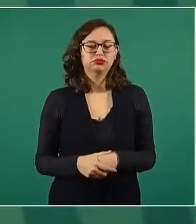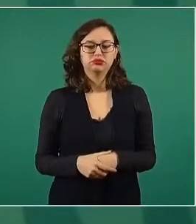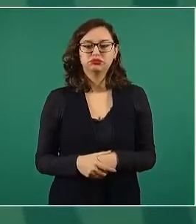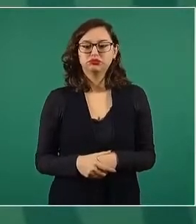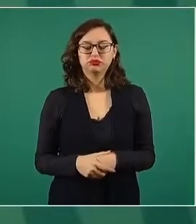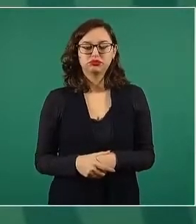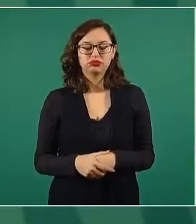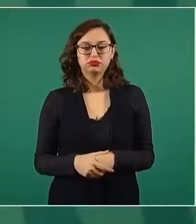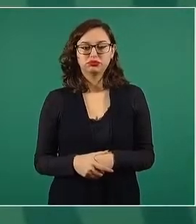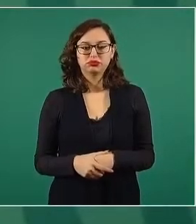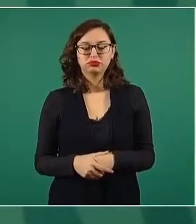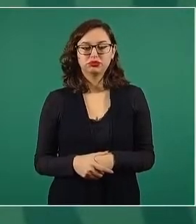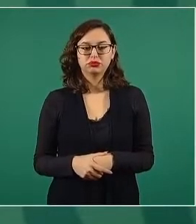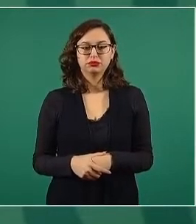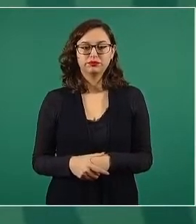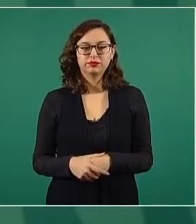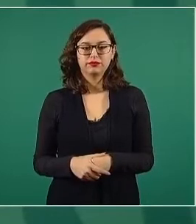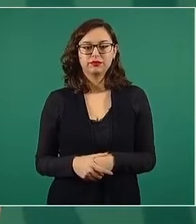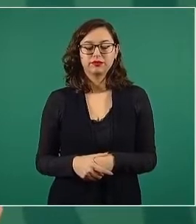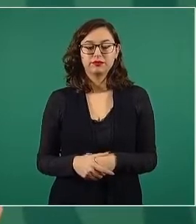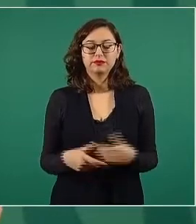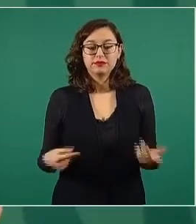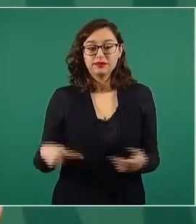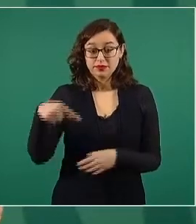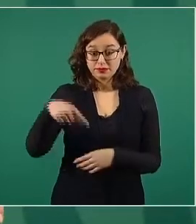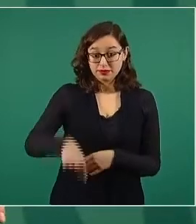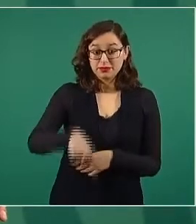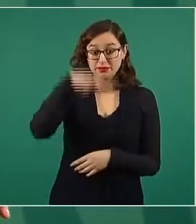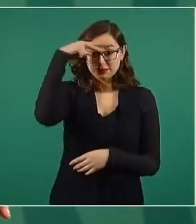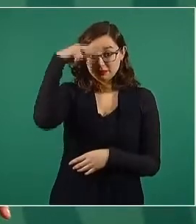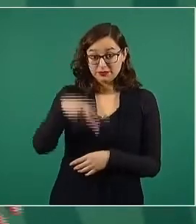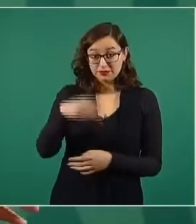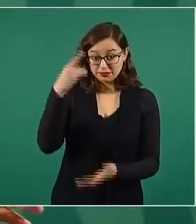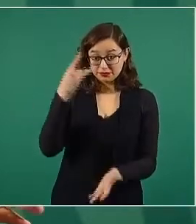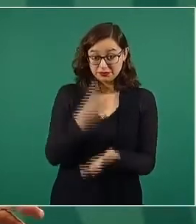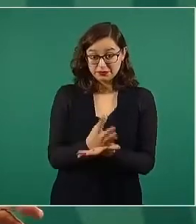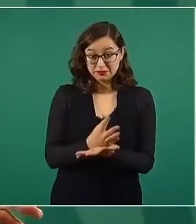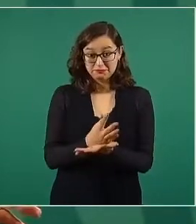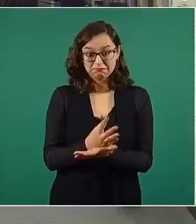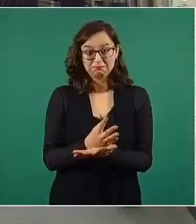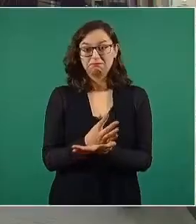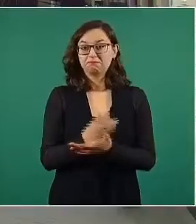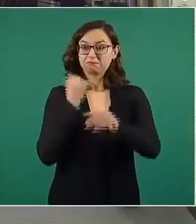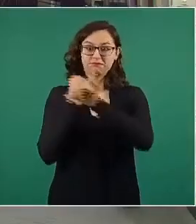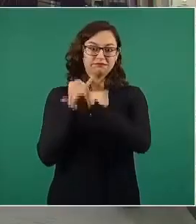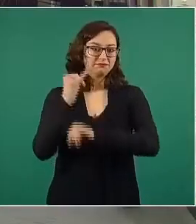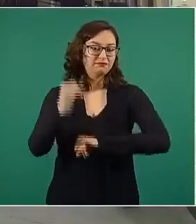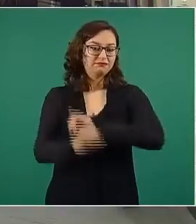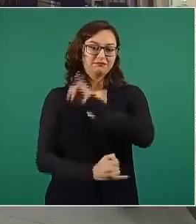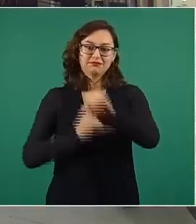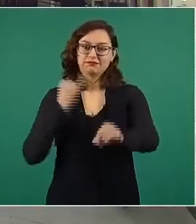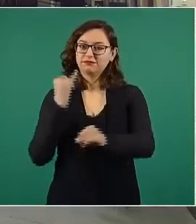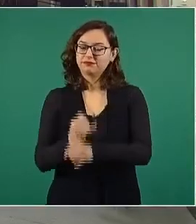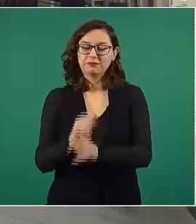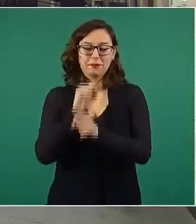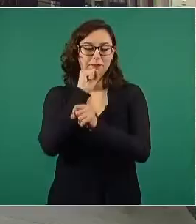y no solo en México, sino a nivel